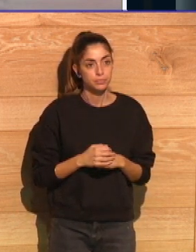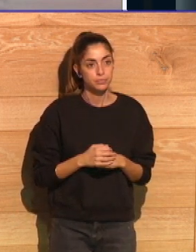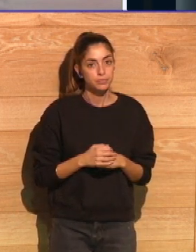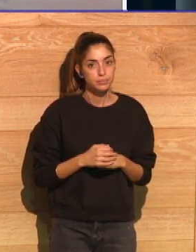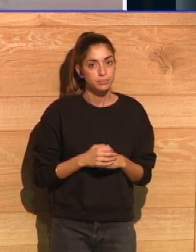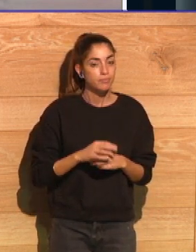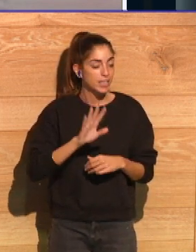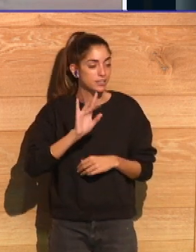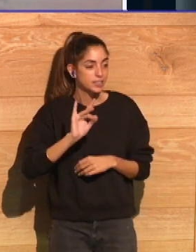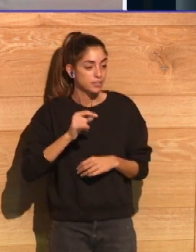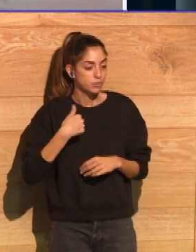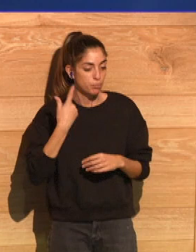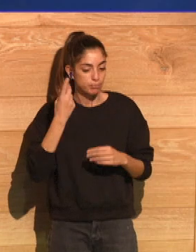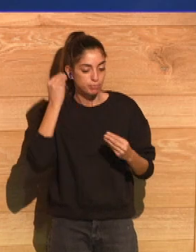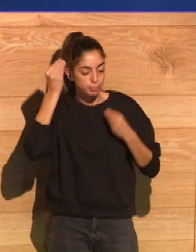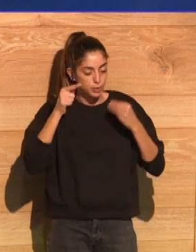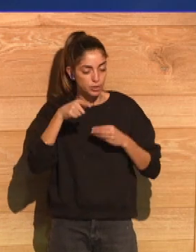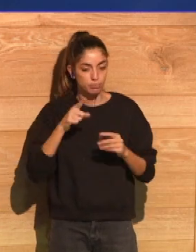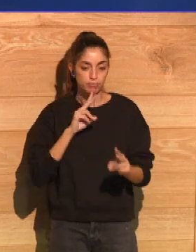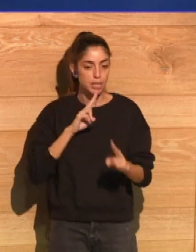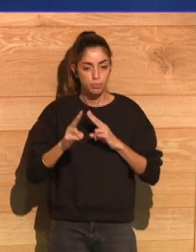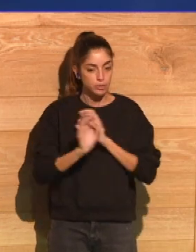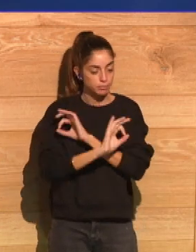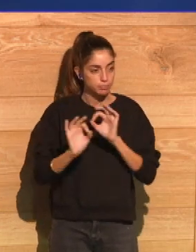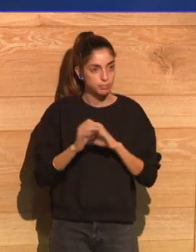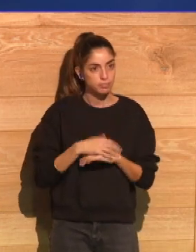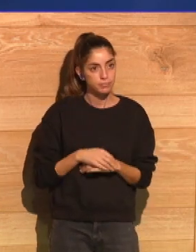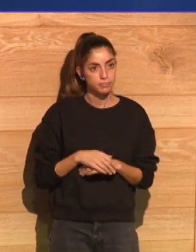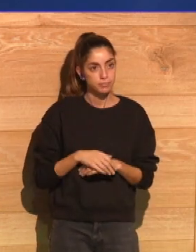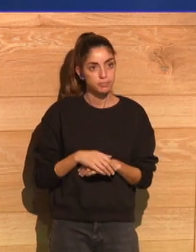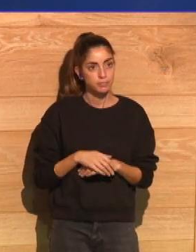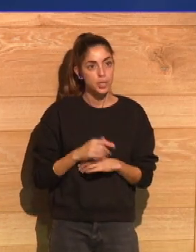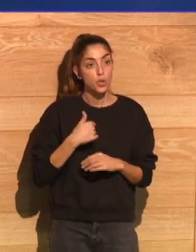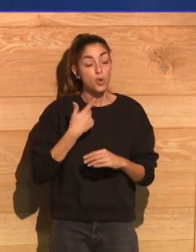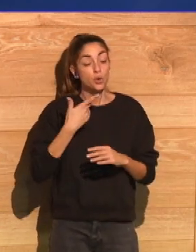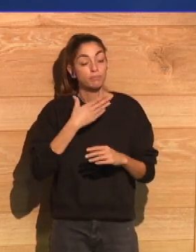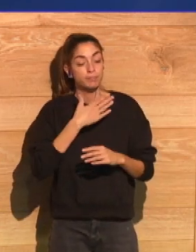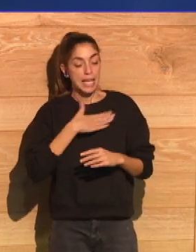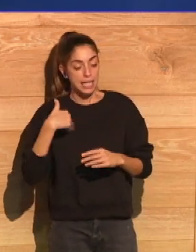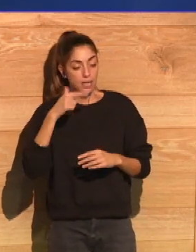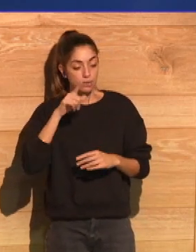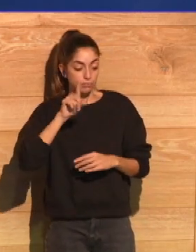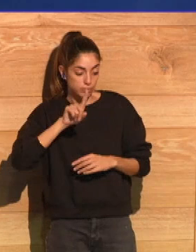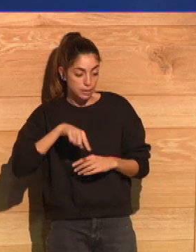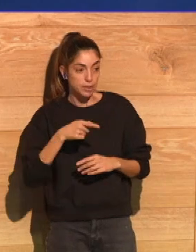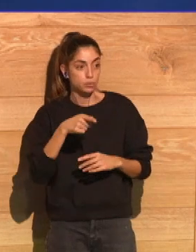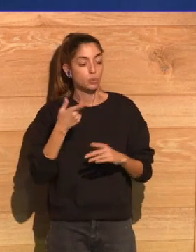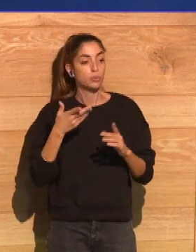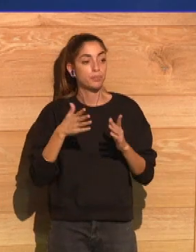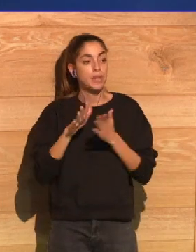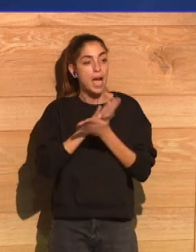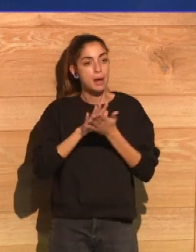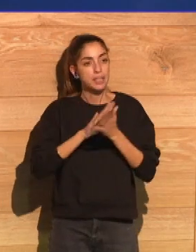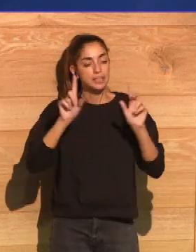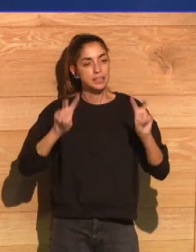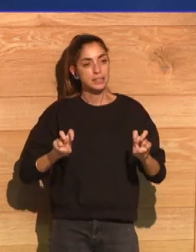Creo que sí, supongo que esa es mi respuesta, eso es lo que tengo que decir. Del papel que cumple Jack Kerouac aquí, ¿no? Igual que hemos